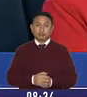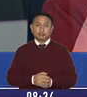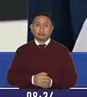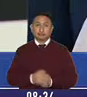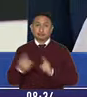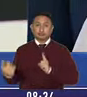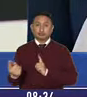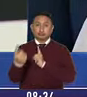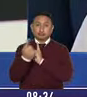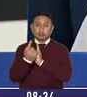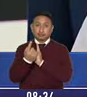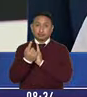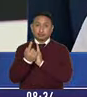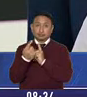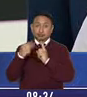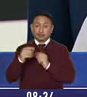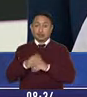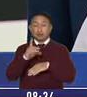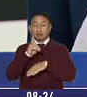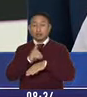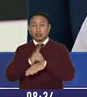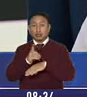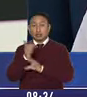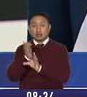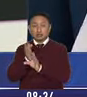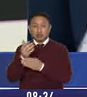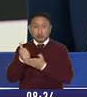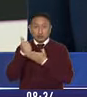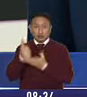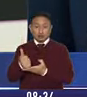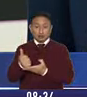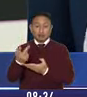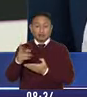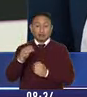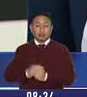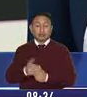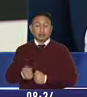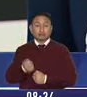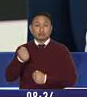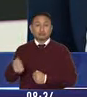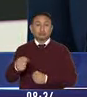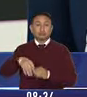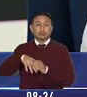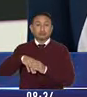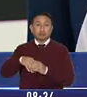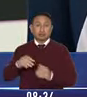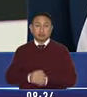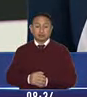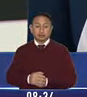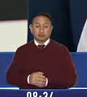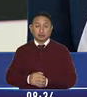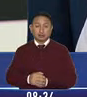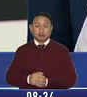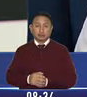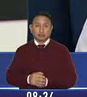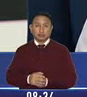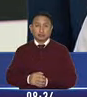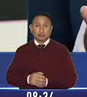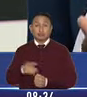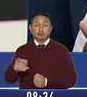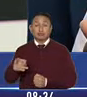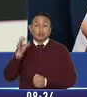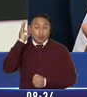física, atención médica, atención psicológica, y además entregaremos un fondo semilla para que la